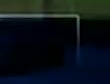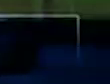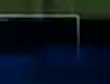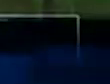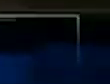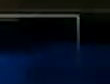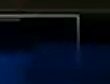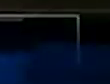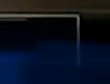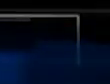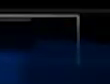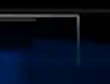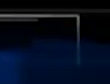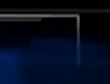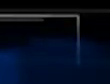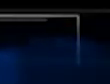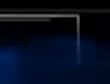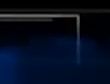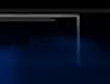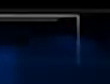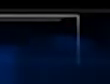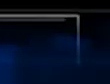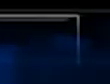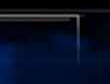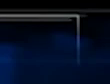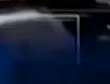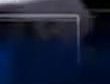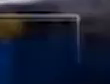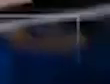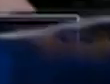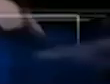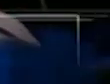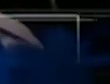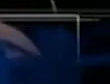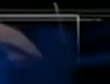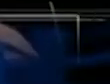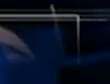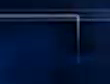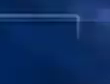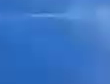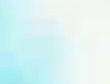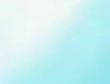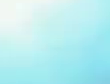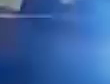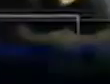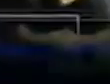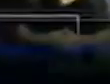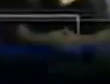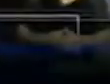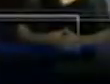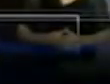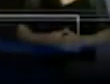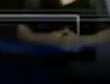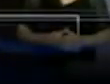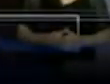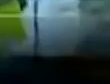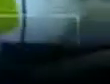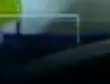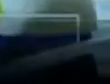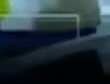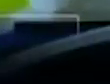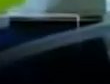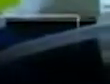Potenciado Teatro Bolívar es una de las sedes del Festival de Artes Vivas Loja 2016. Presidentes de China y